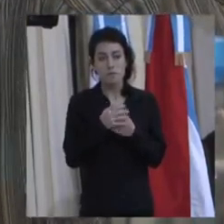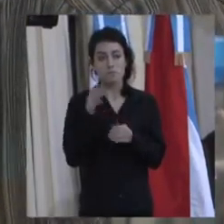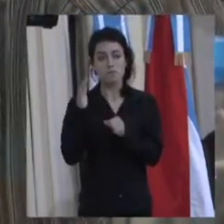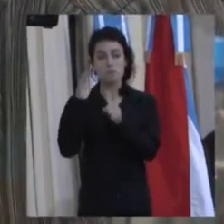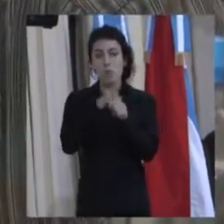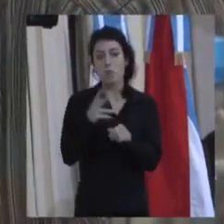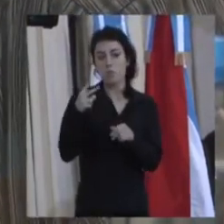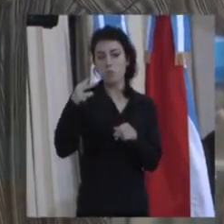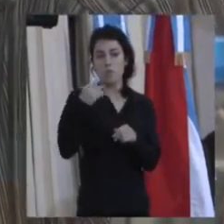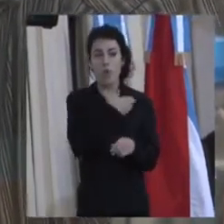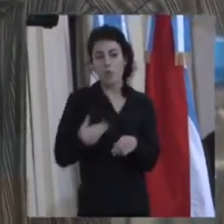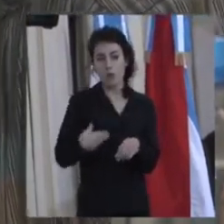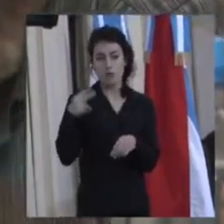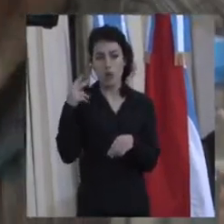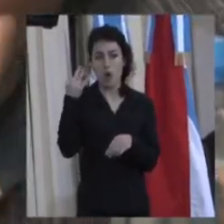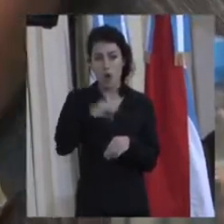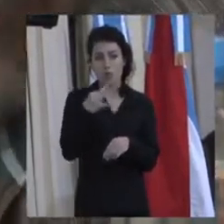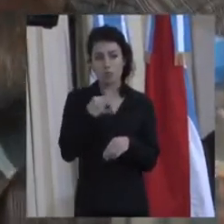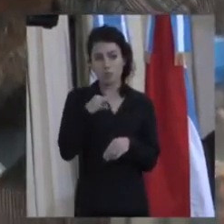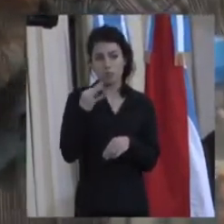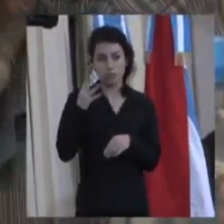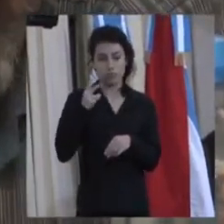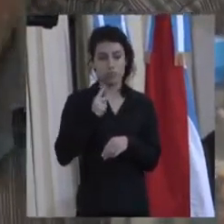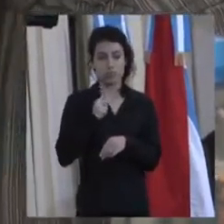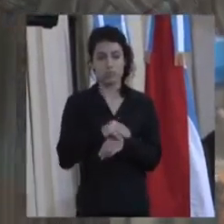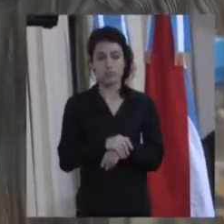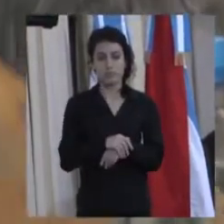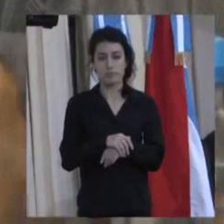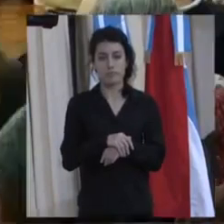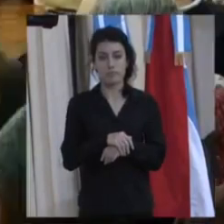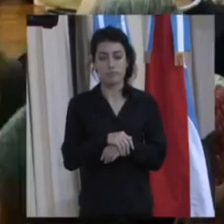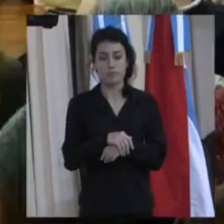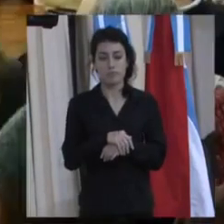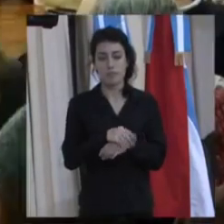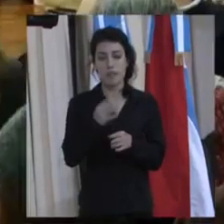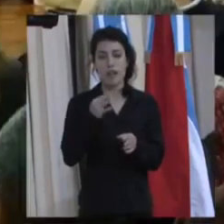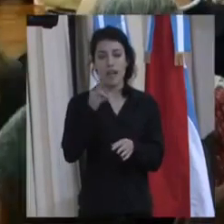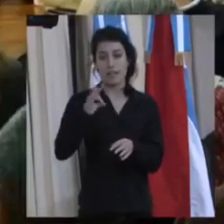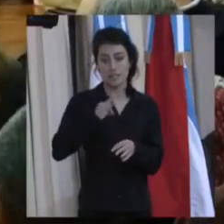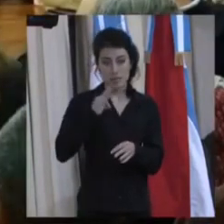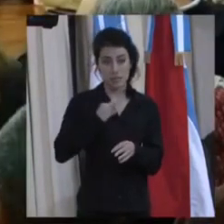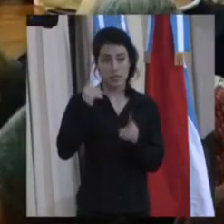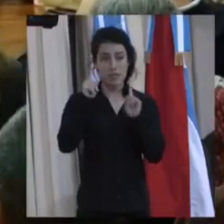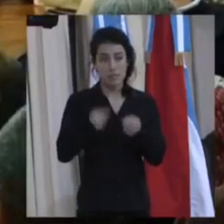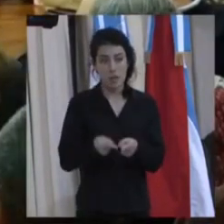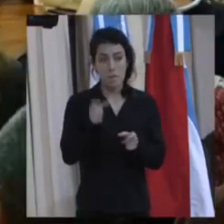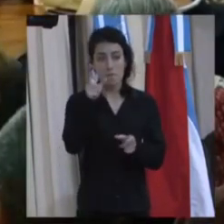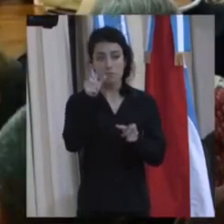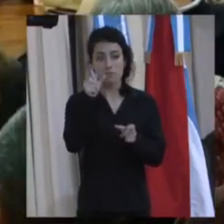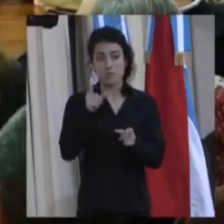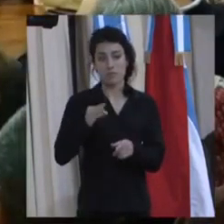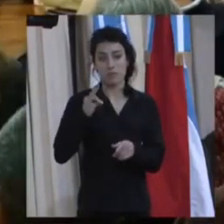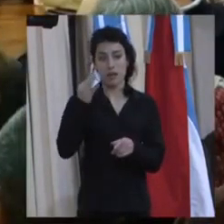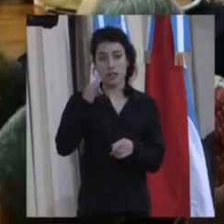sector público y sin cupos. Los países tienen exámenes y cupos, ¿no? Digamos que en